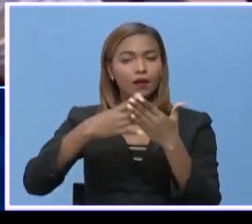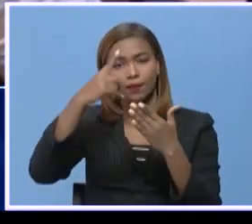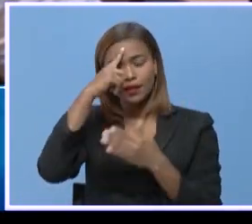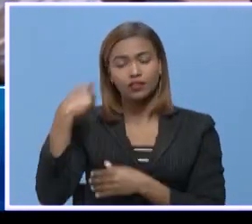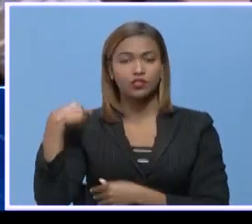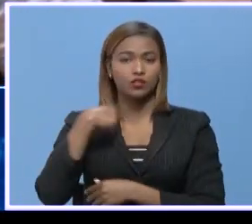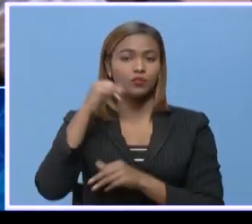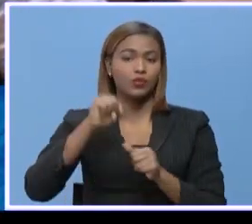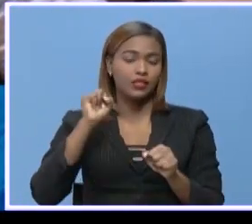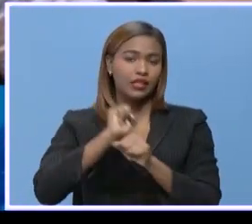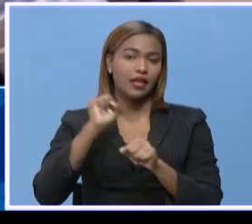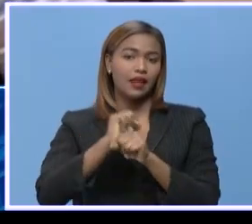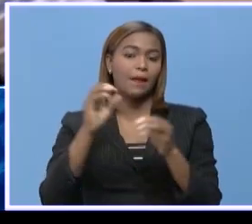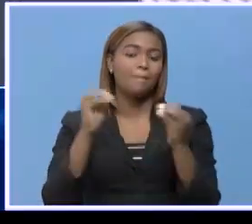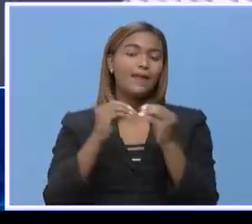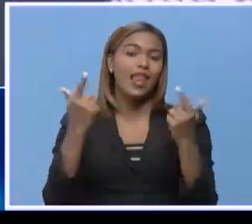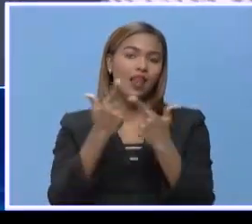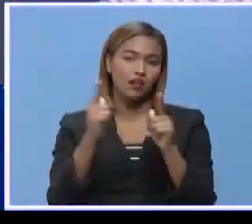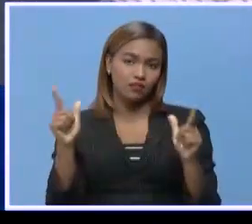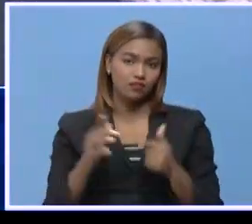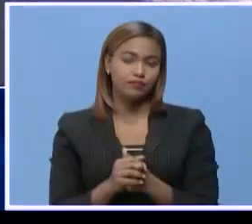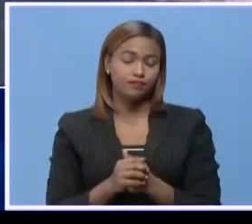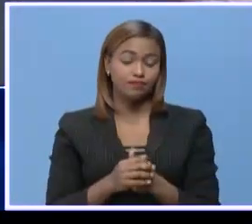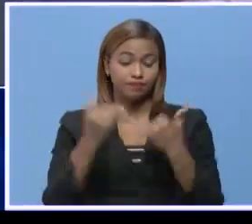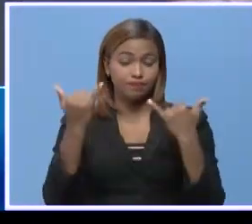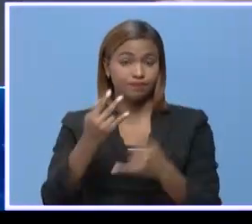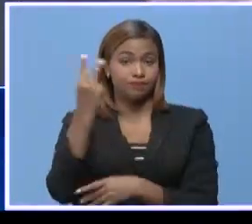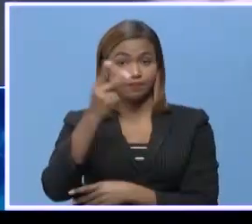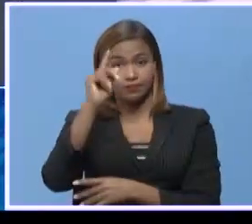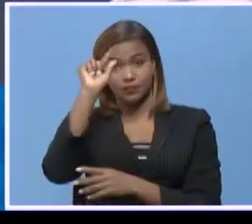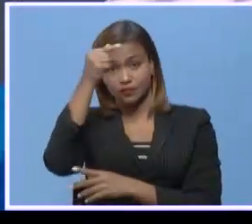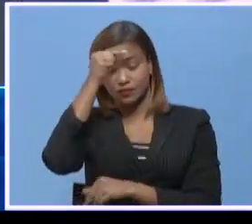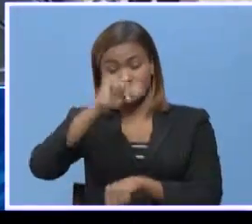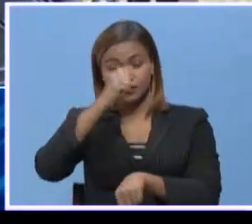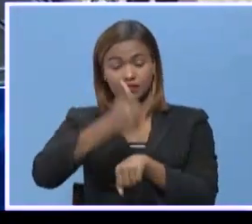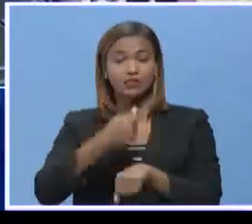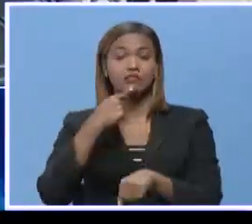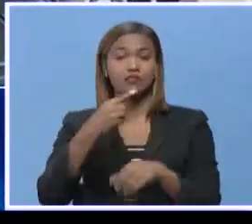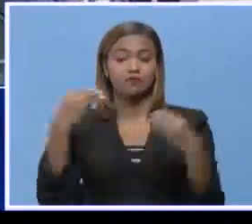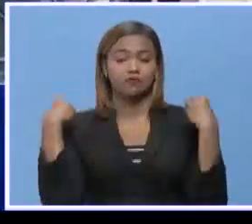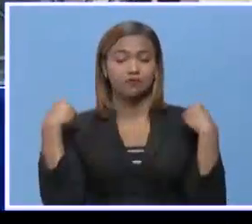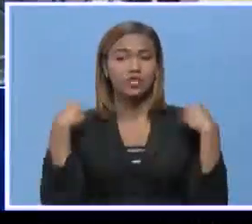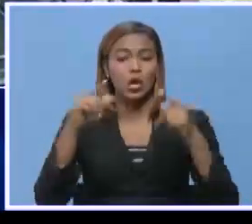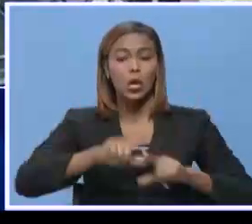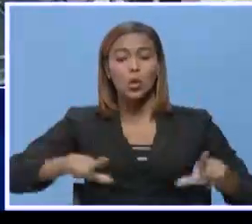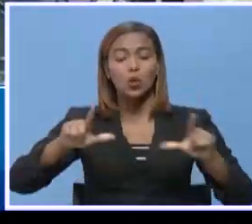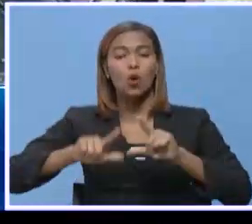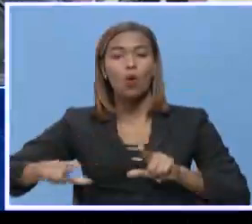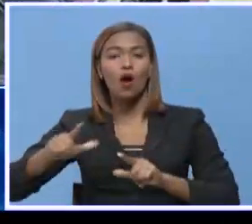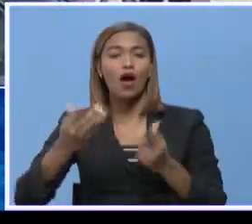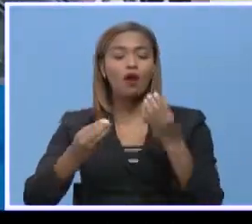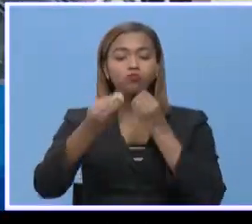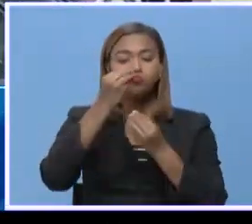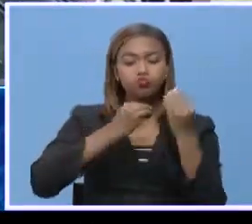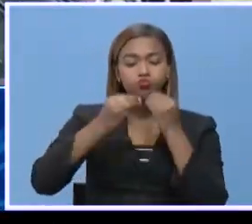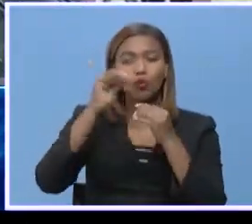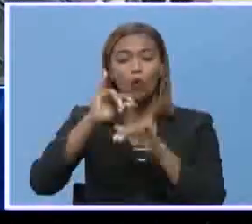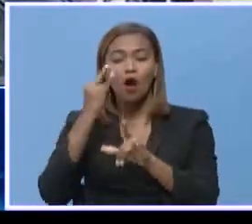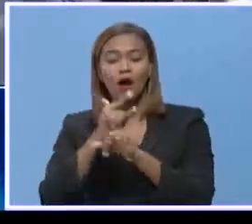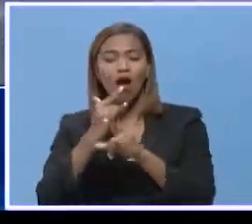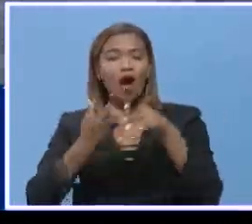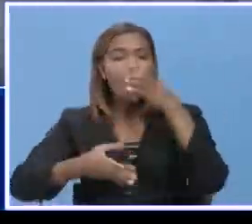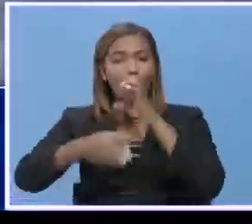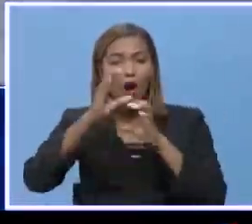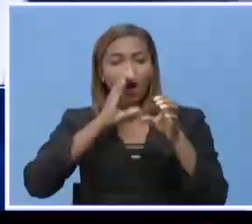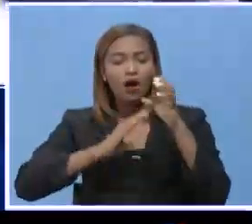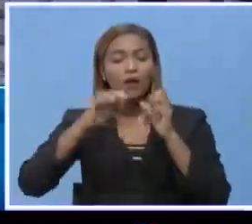poder trabajar ya más libremente. Este viernes el gobierno dispuso que los gimnasios y lugares de consumo de alimentos y bebidas